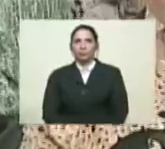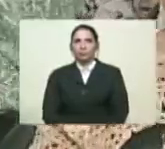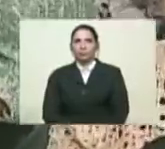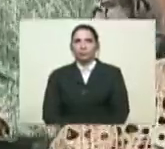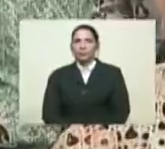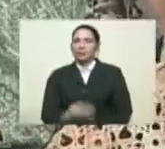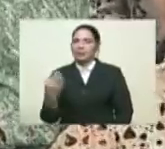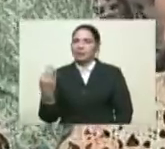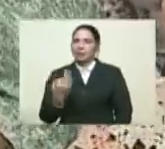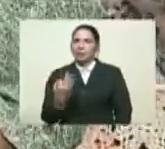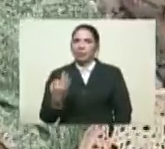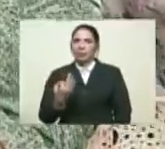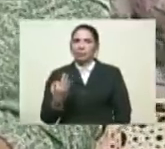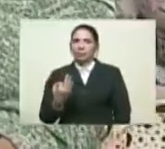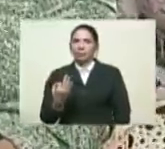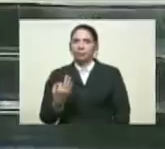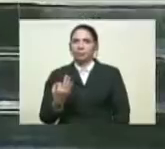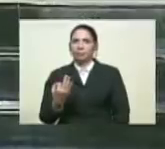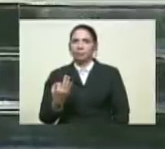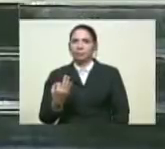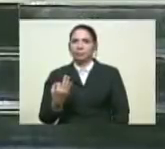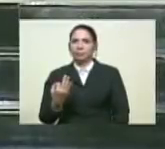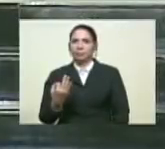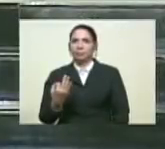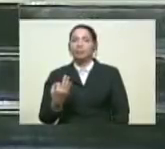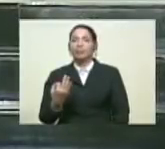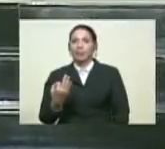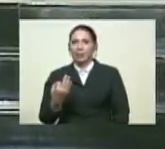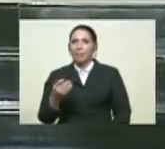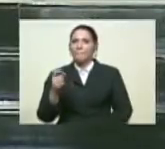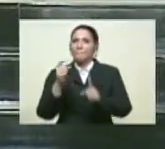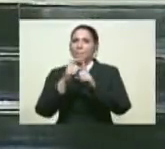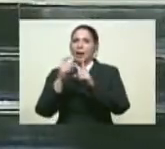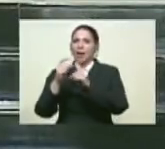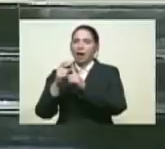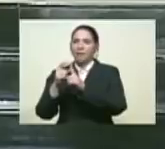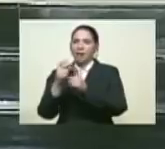Siempre existió la palabra escrita.